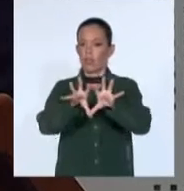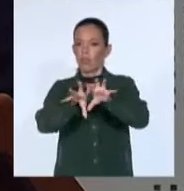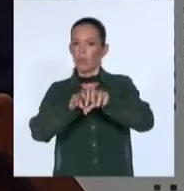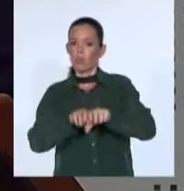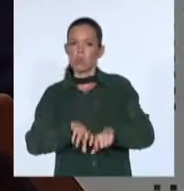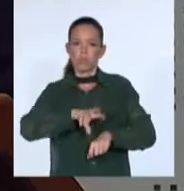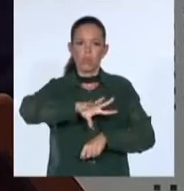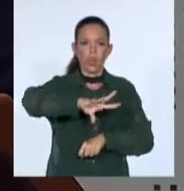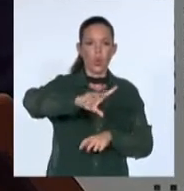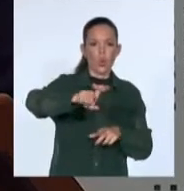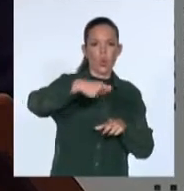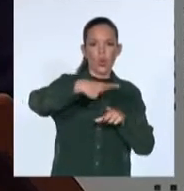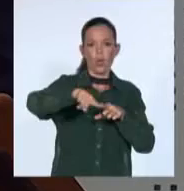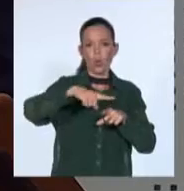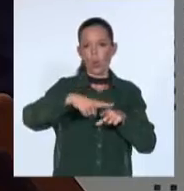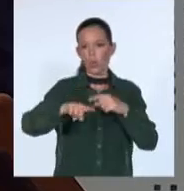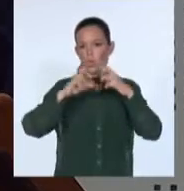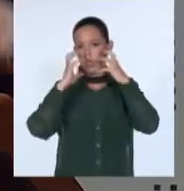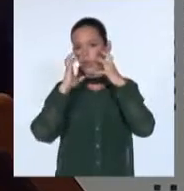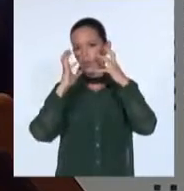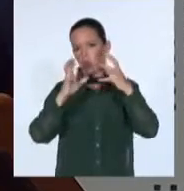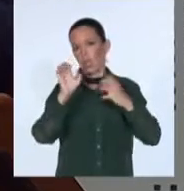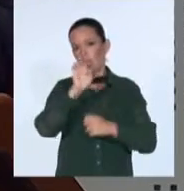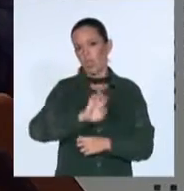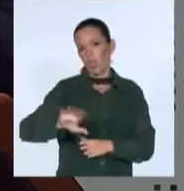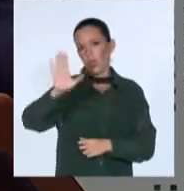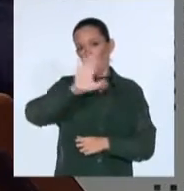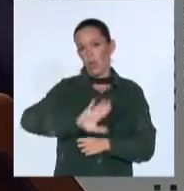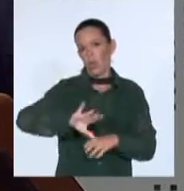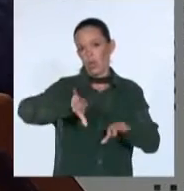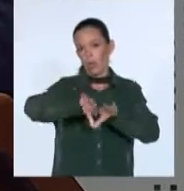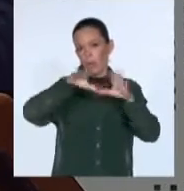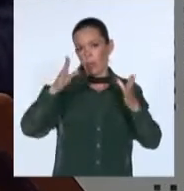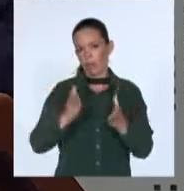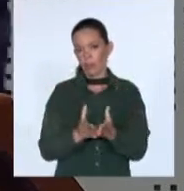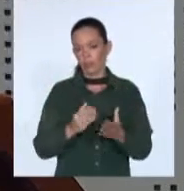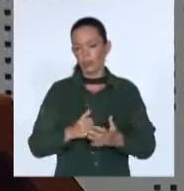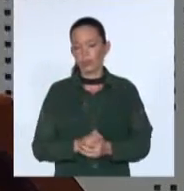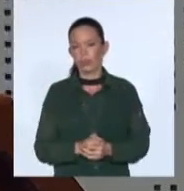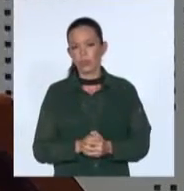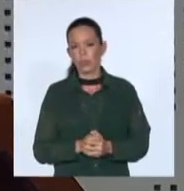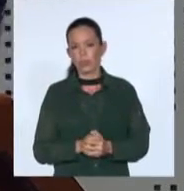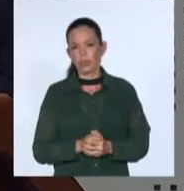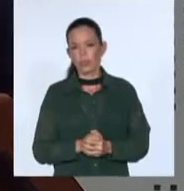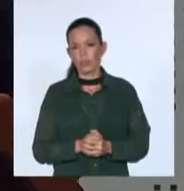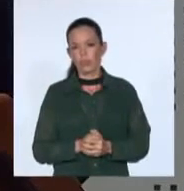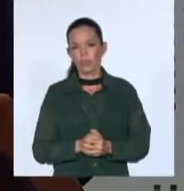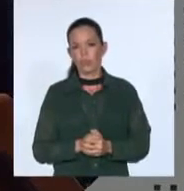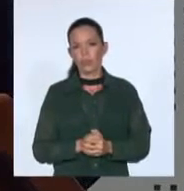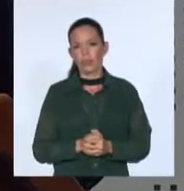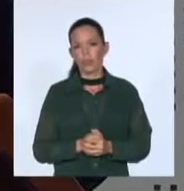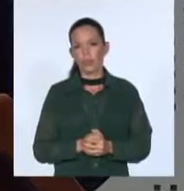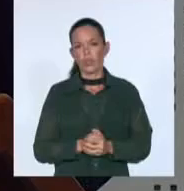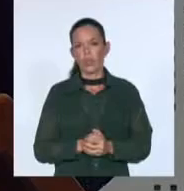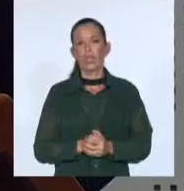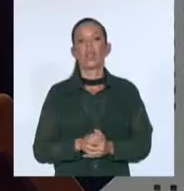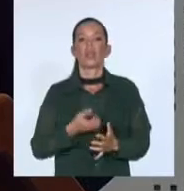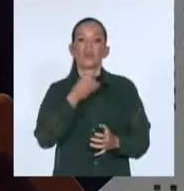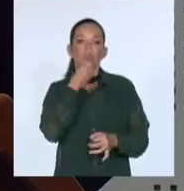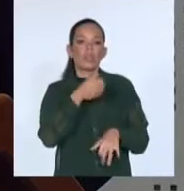por Europa y las potencias del mundo. Y esto no es más que un acto de reparación, tal vez tardío, pero un acto de